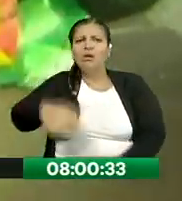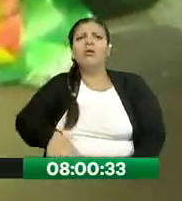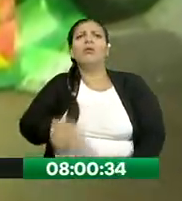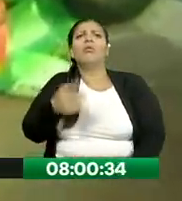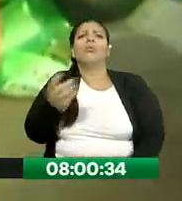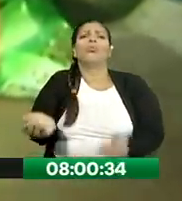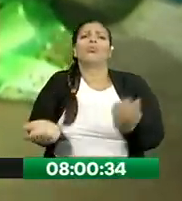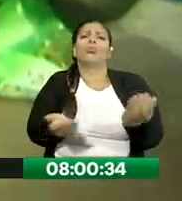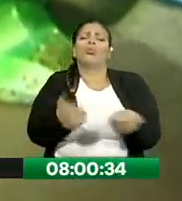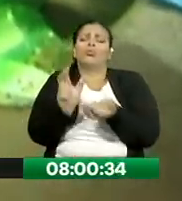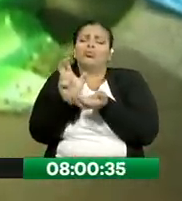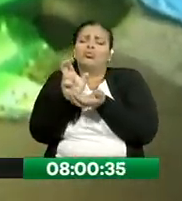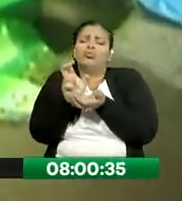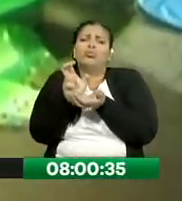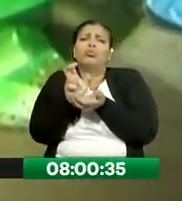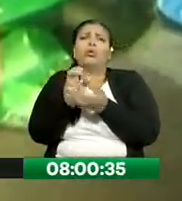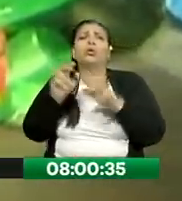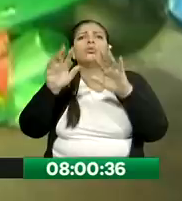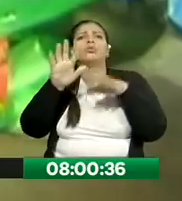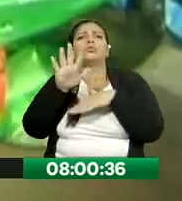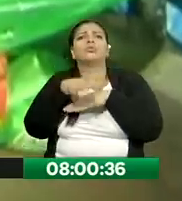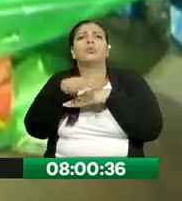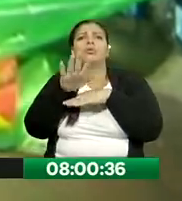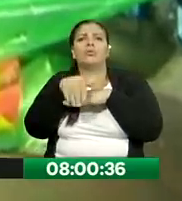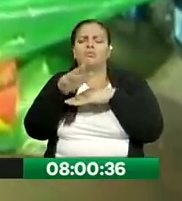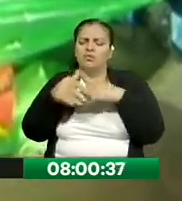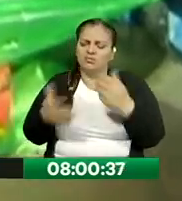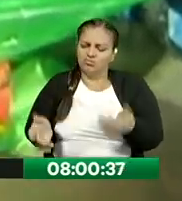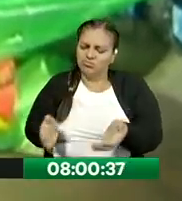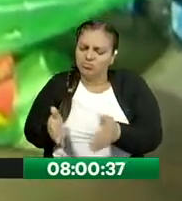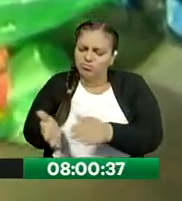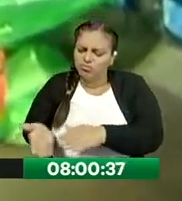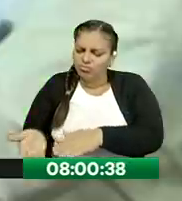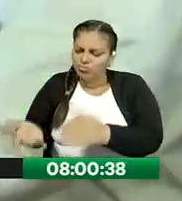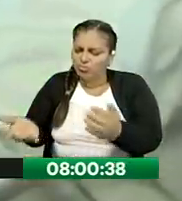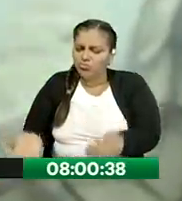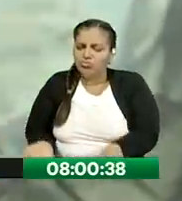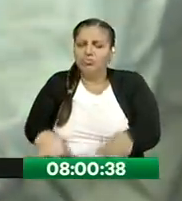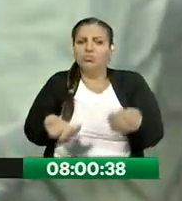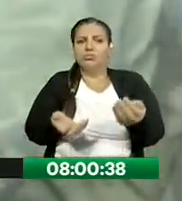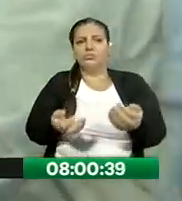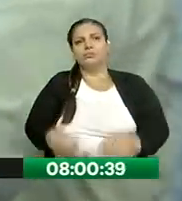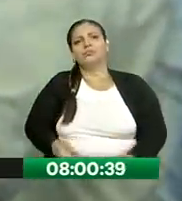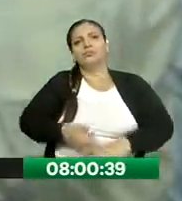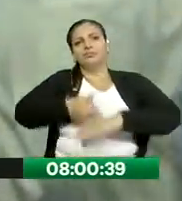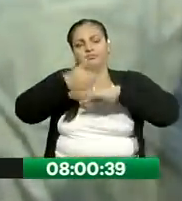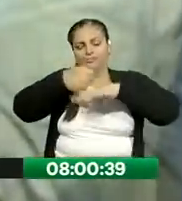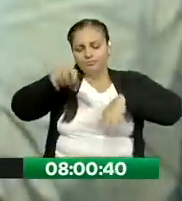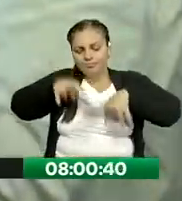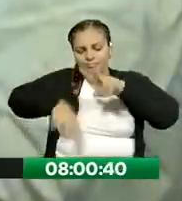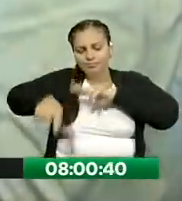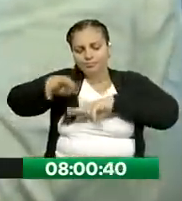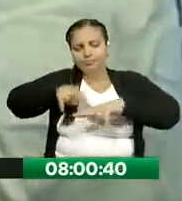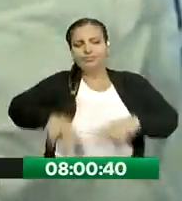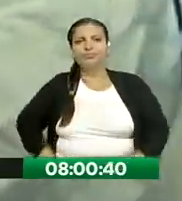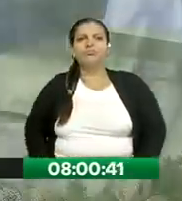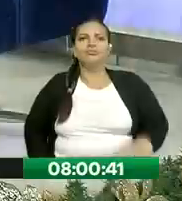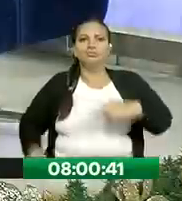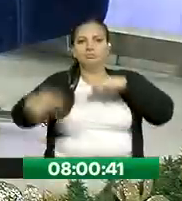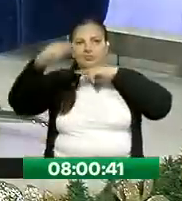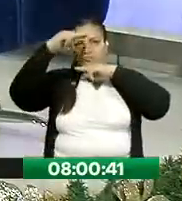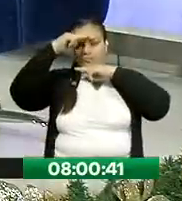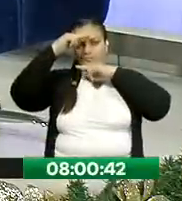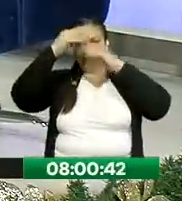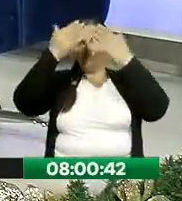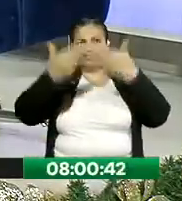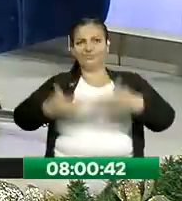Transeúntes de la zona dieron la alerta a las autoridades que ya investigan el caso. Con esto ponemos punto final a esta semana,